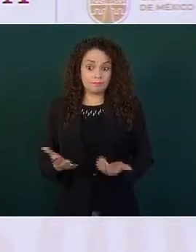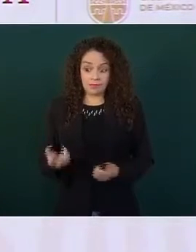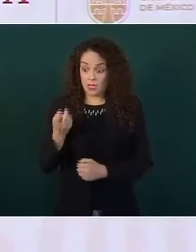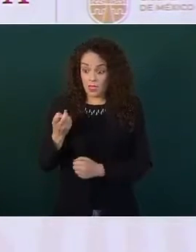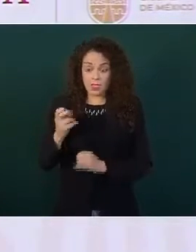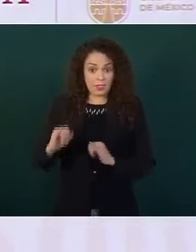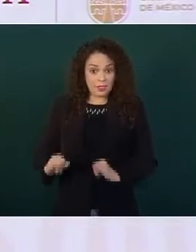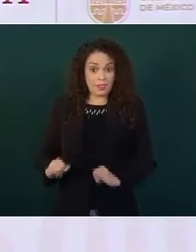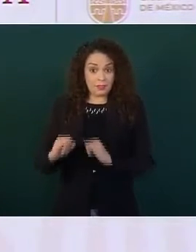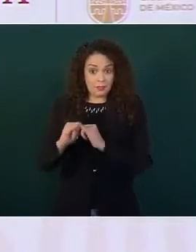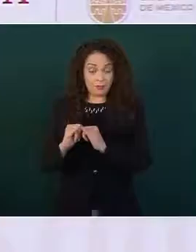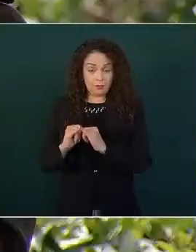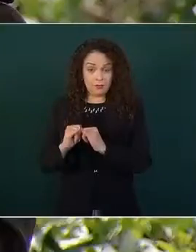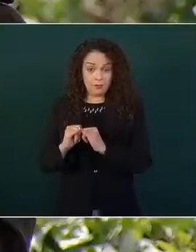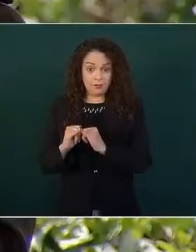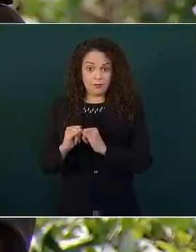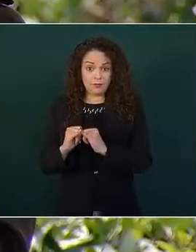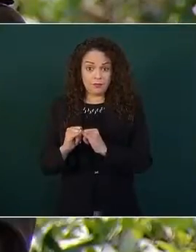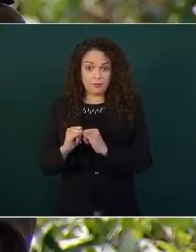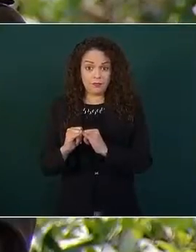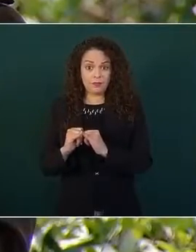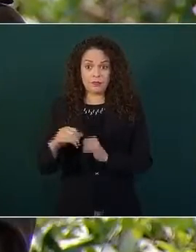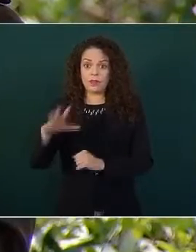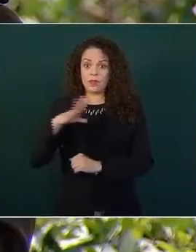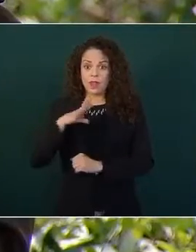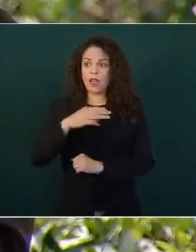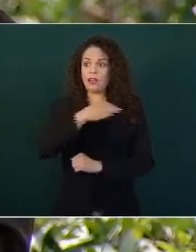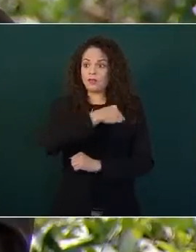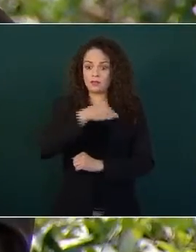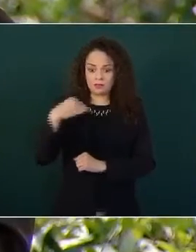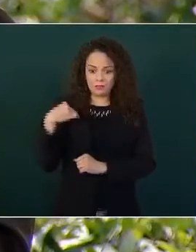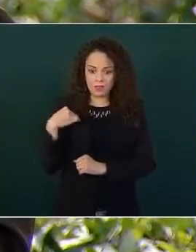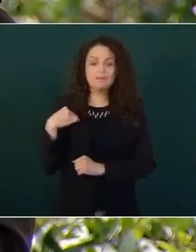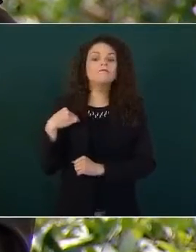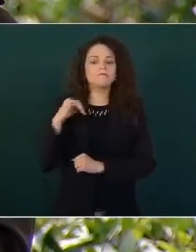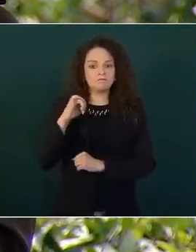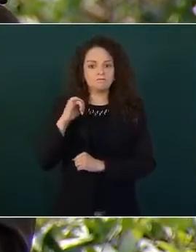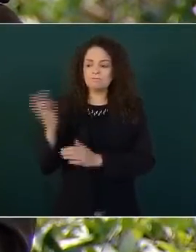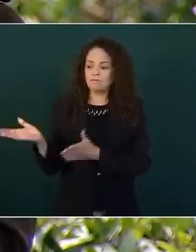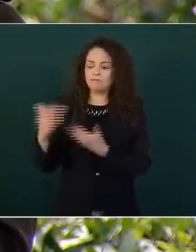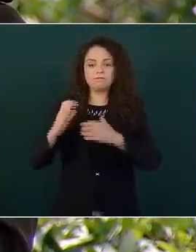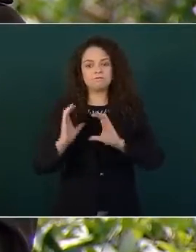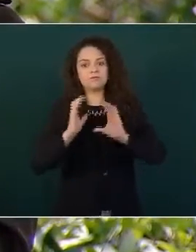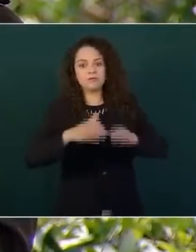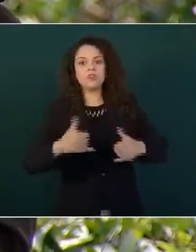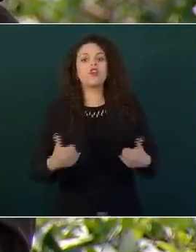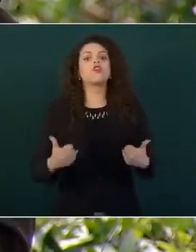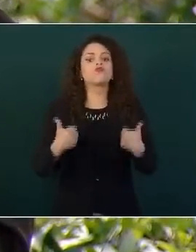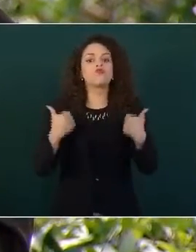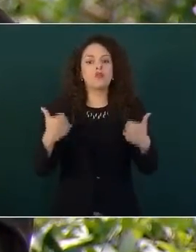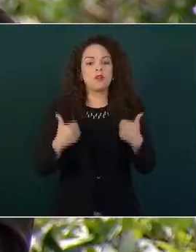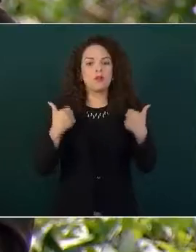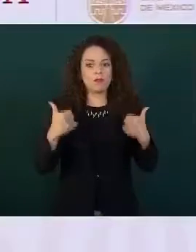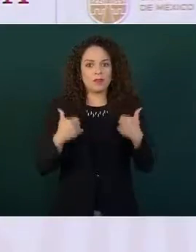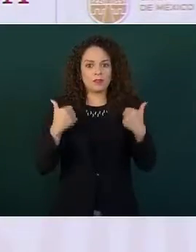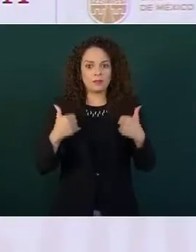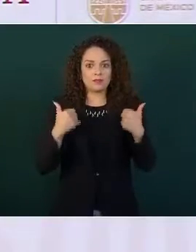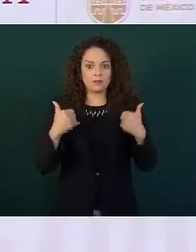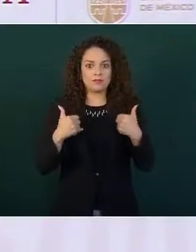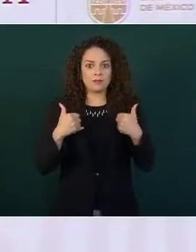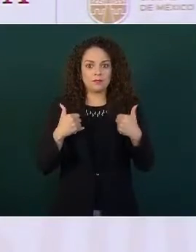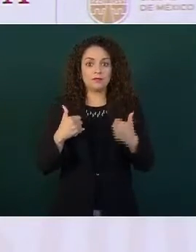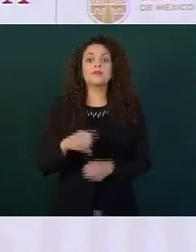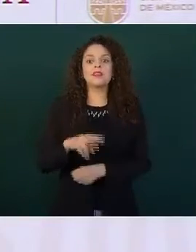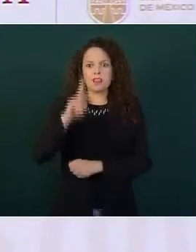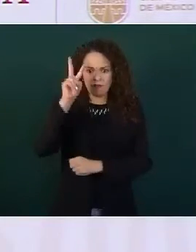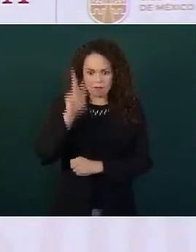institución integra en sus filas a la juventud mexicana. Así se entiende el por